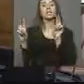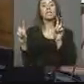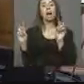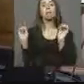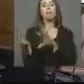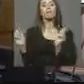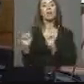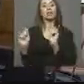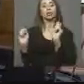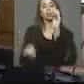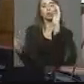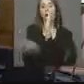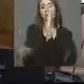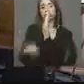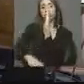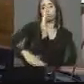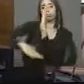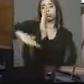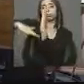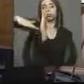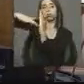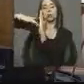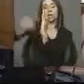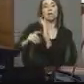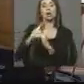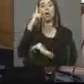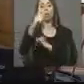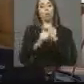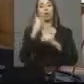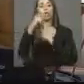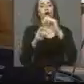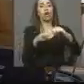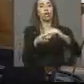se va a entregar en uno o en un año más, que va a entrar